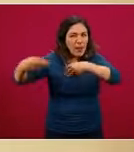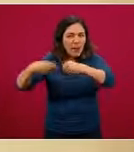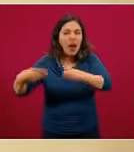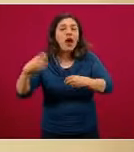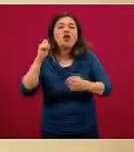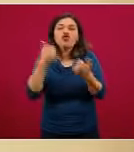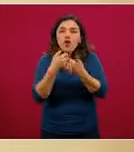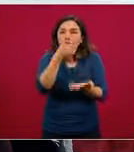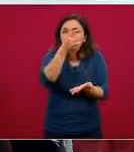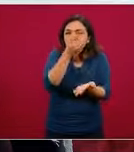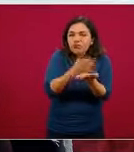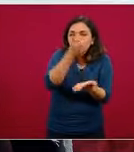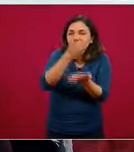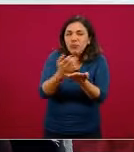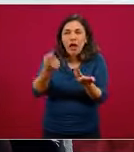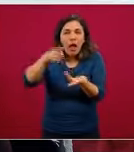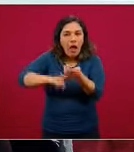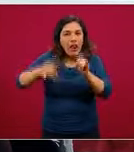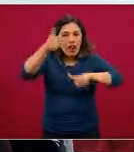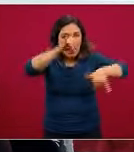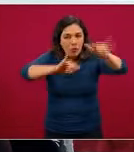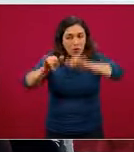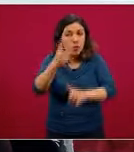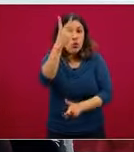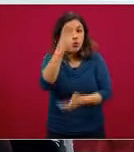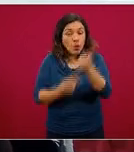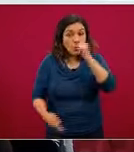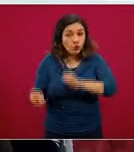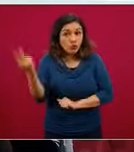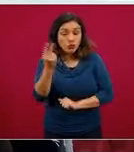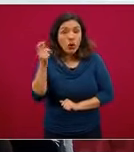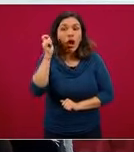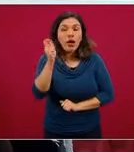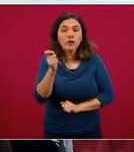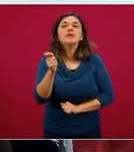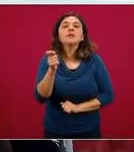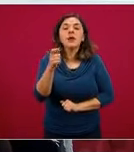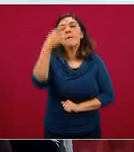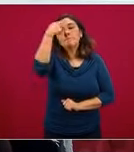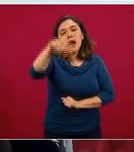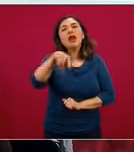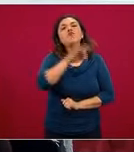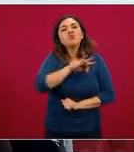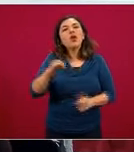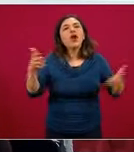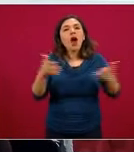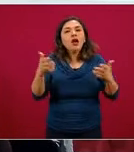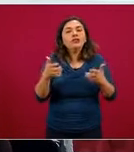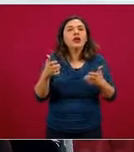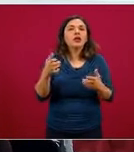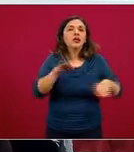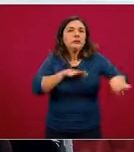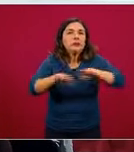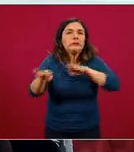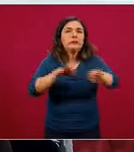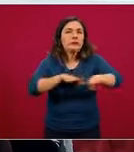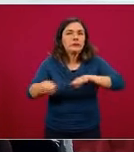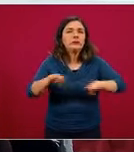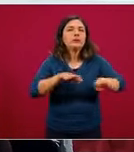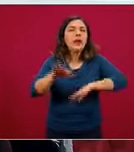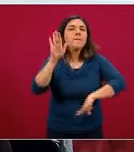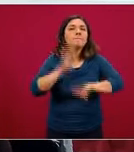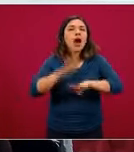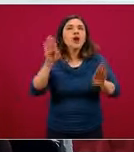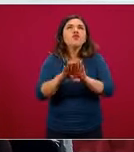diagnóstico por laboratorio, es decir, los dos componentes, para que puedan realizar y llevar a cabo pues de una